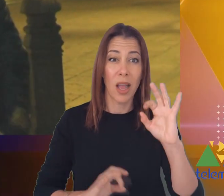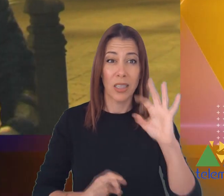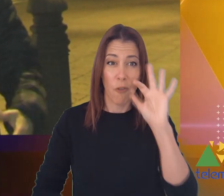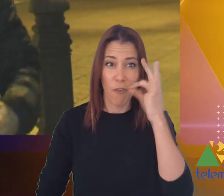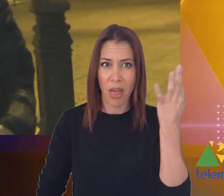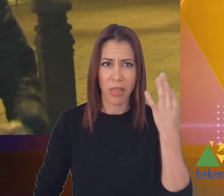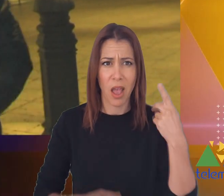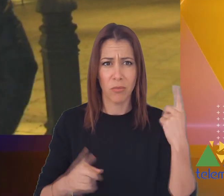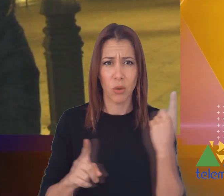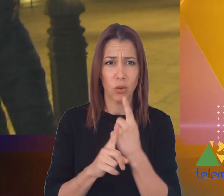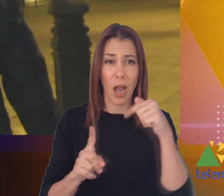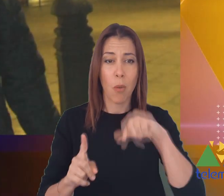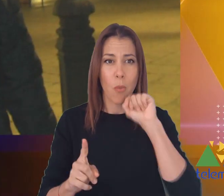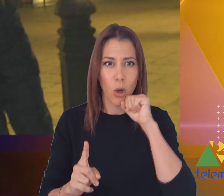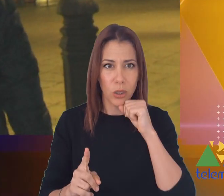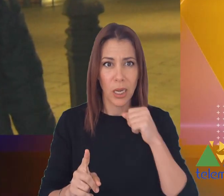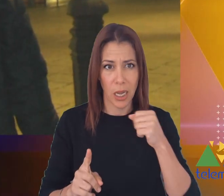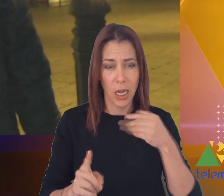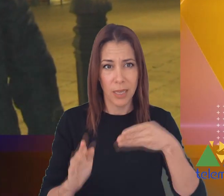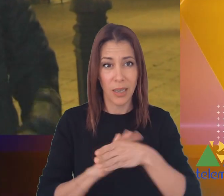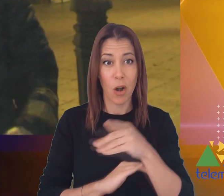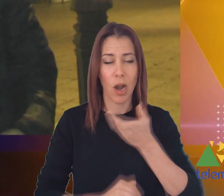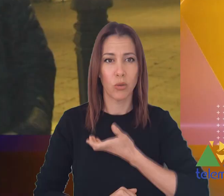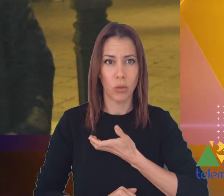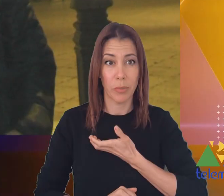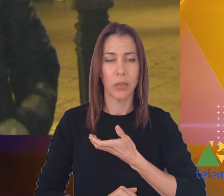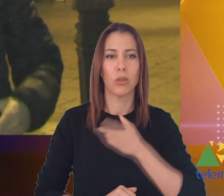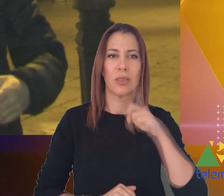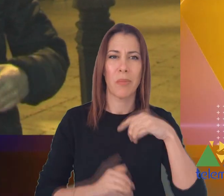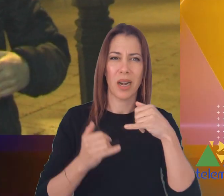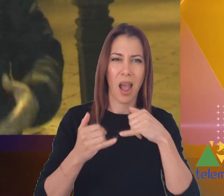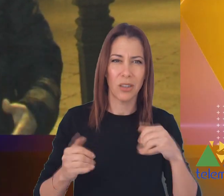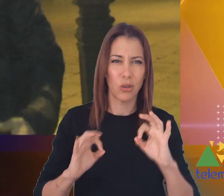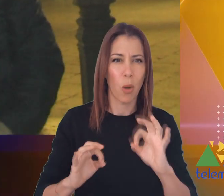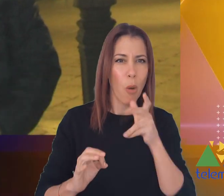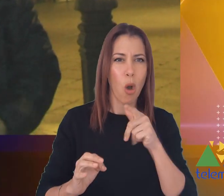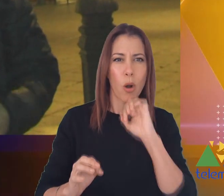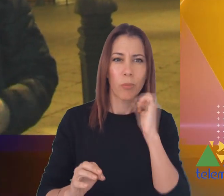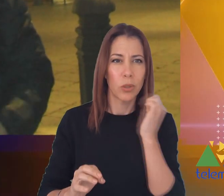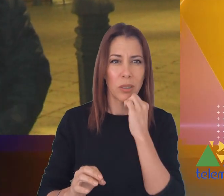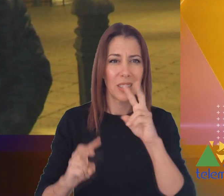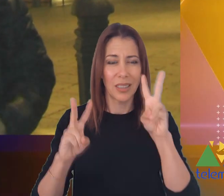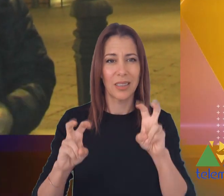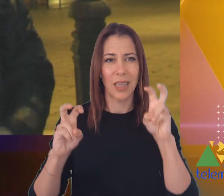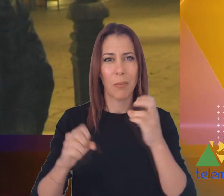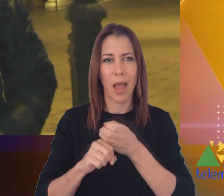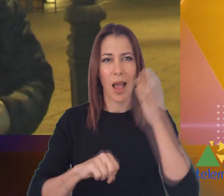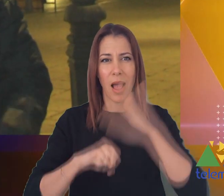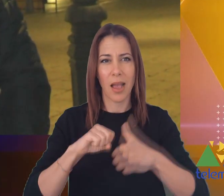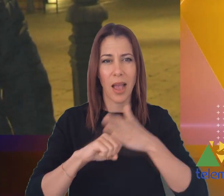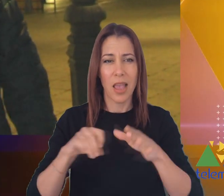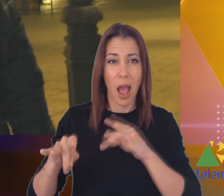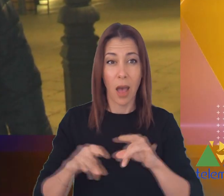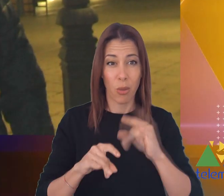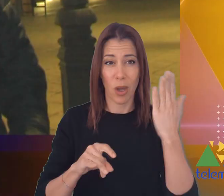atacaron Motril y atacaron el ayuntamiento, desde actos reivindicativos con el tema de la caña de azúcar, en